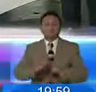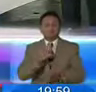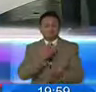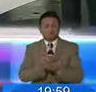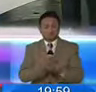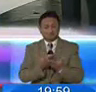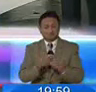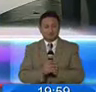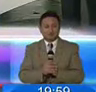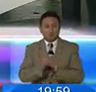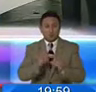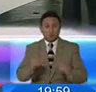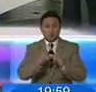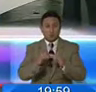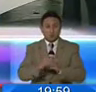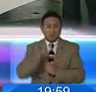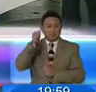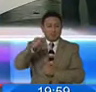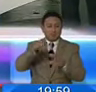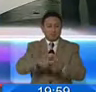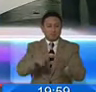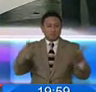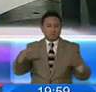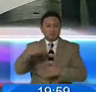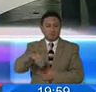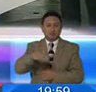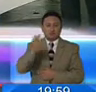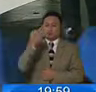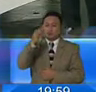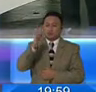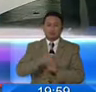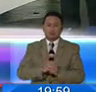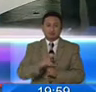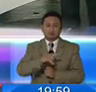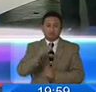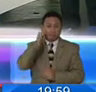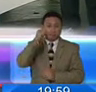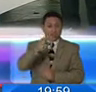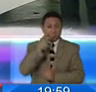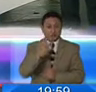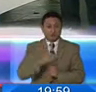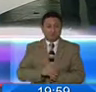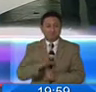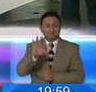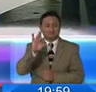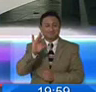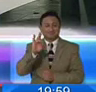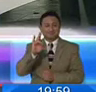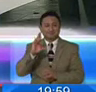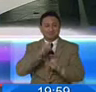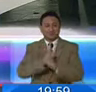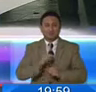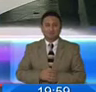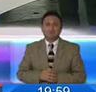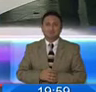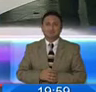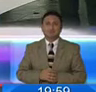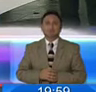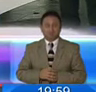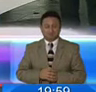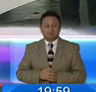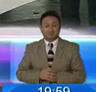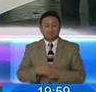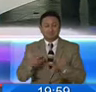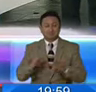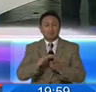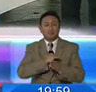información en la edición de El Comercio mañana miércoles 19 de abril. Con nosotros hasta mañana, como siempre, 19 horas. Que descanse, Javier. Así es, María Mercedes.